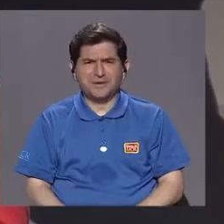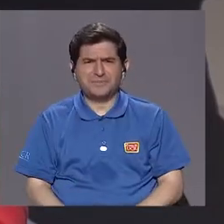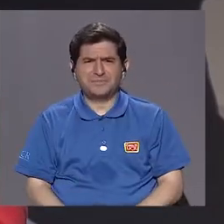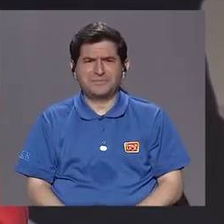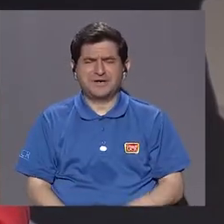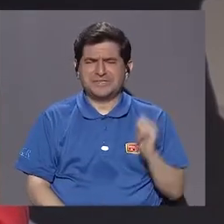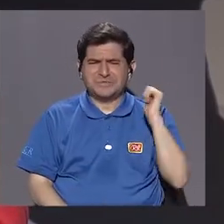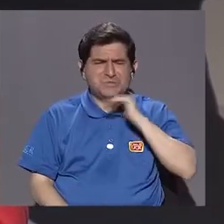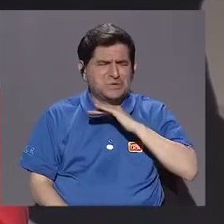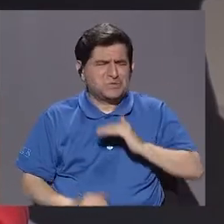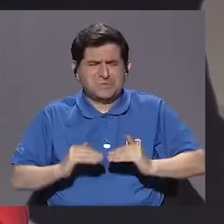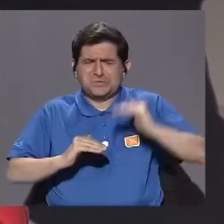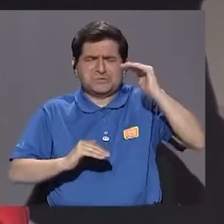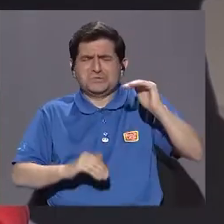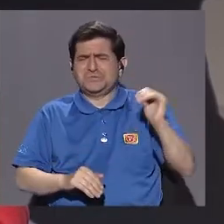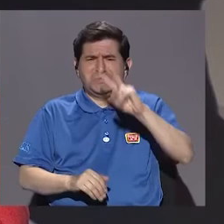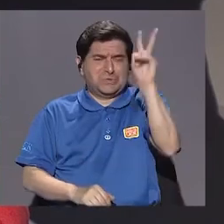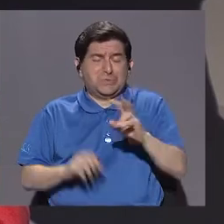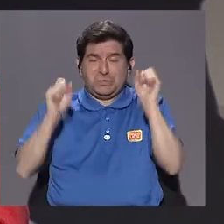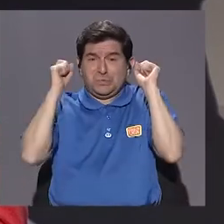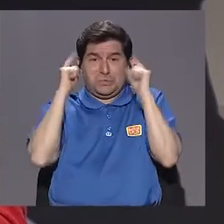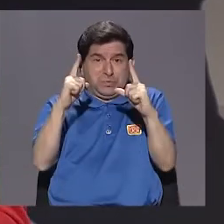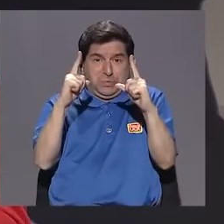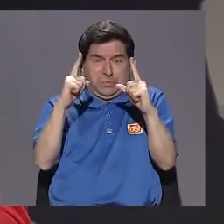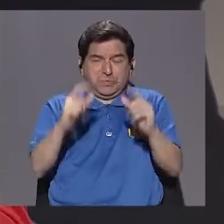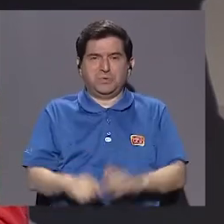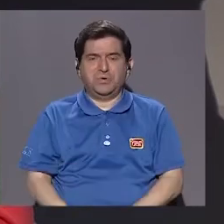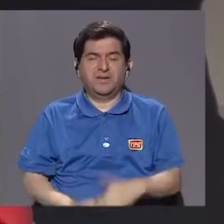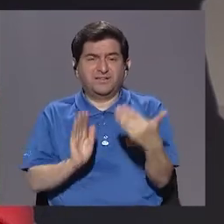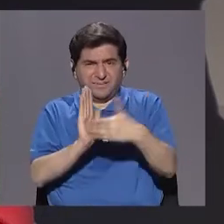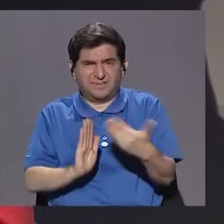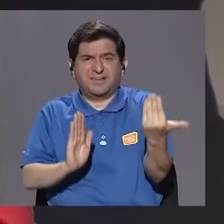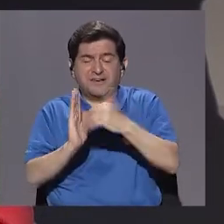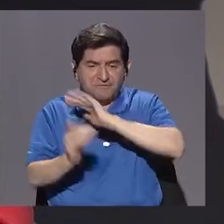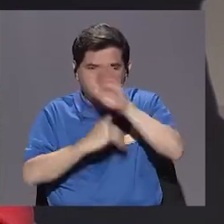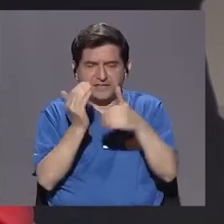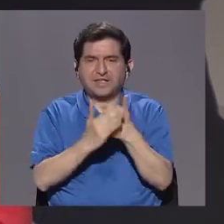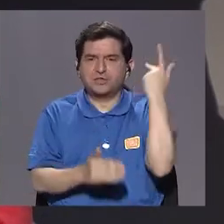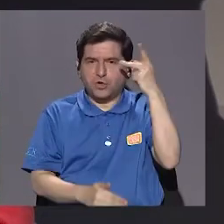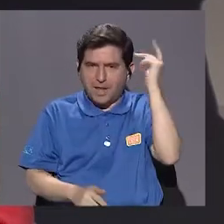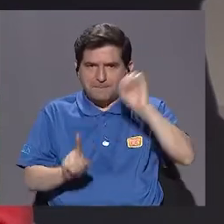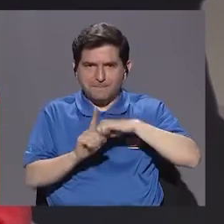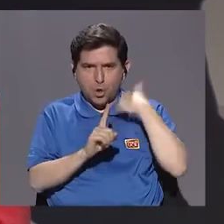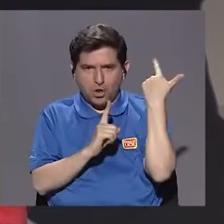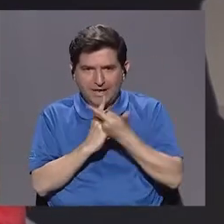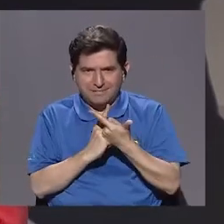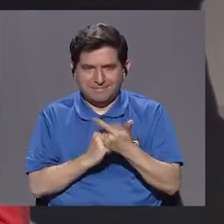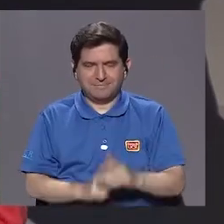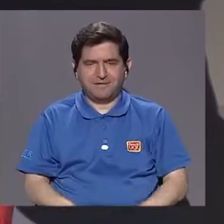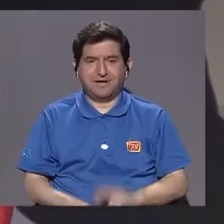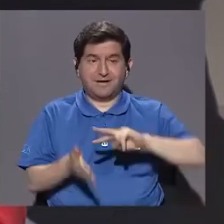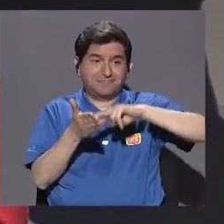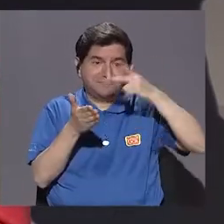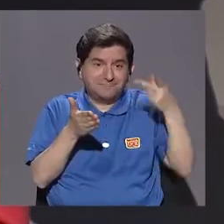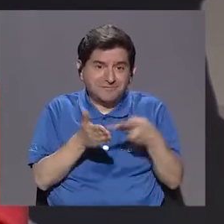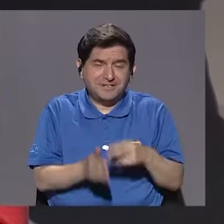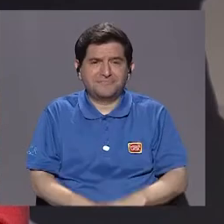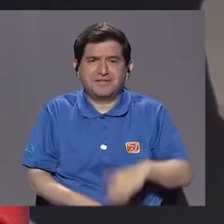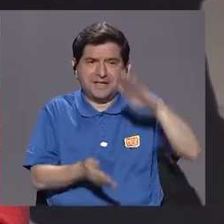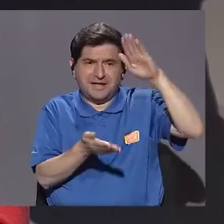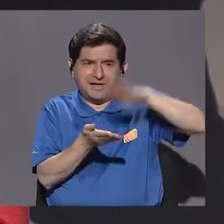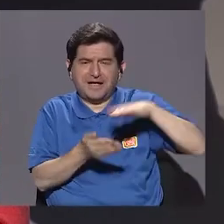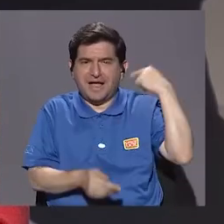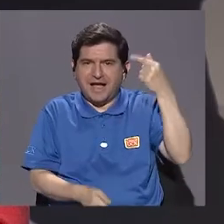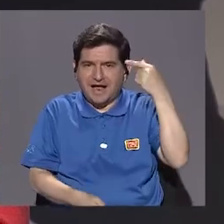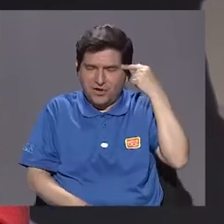nivel de corrupción en venezuela impresionante que trastorna todas las políticas sociales y eso ha venido haciendo decaer al